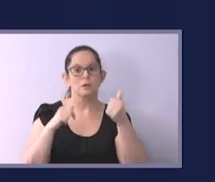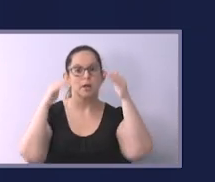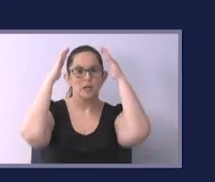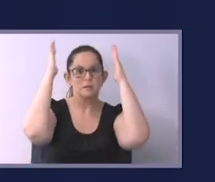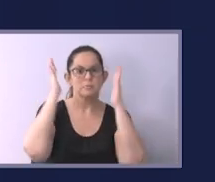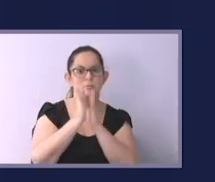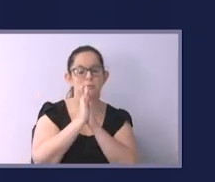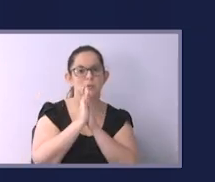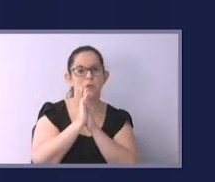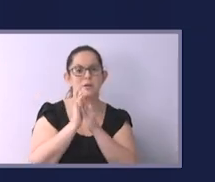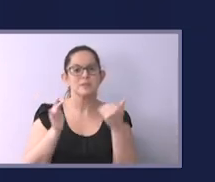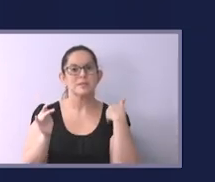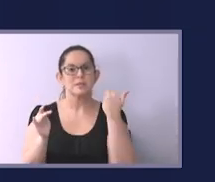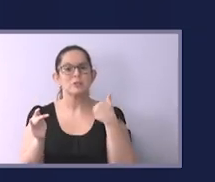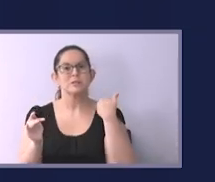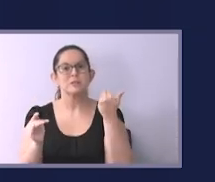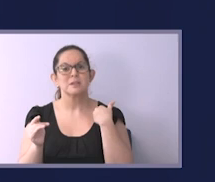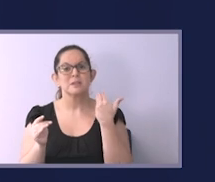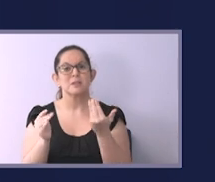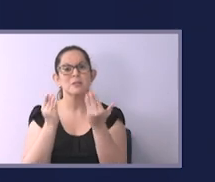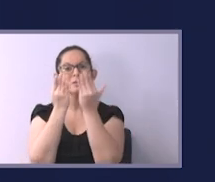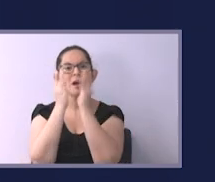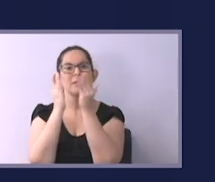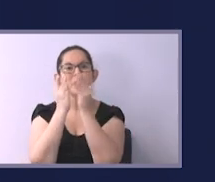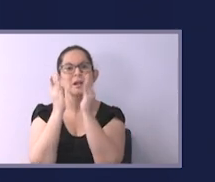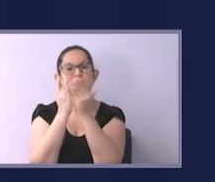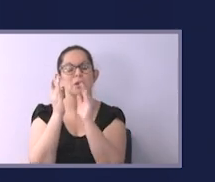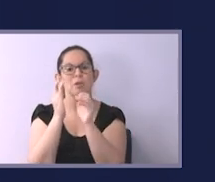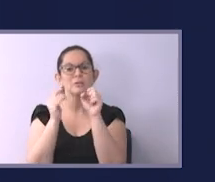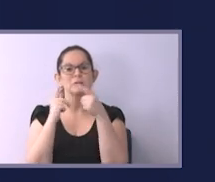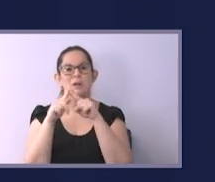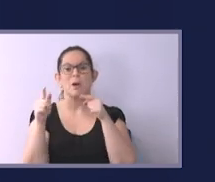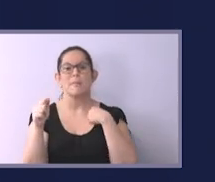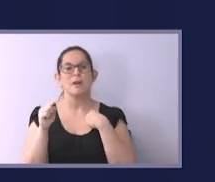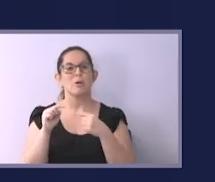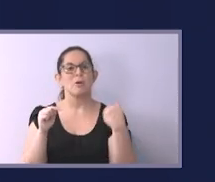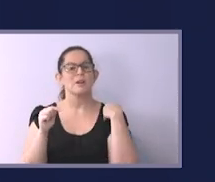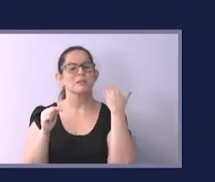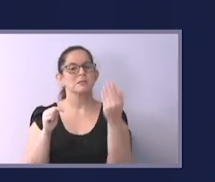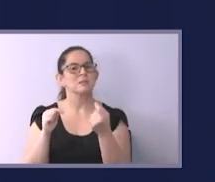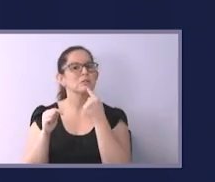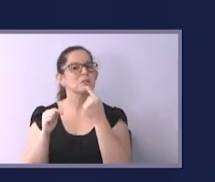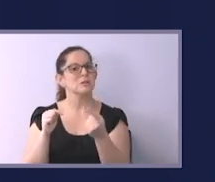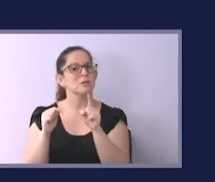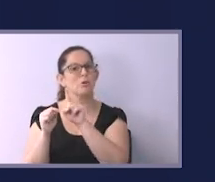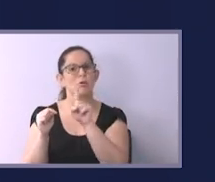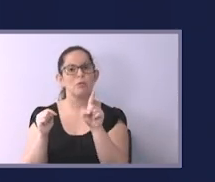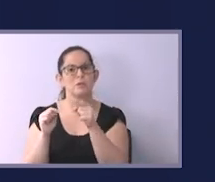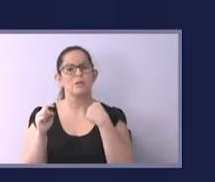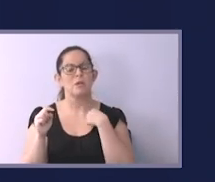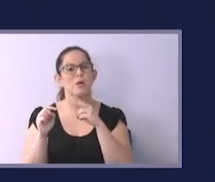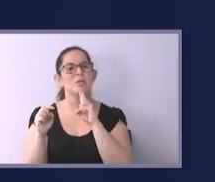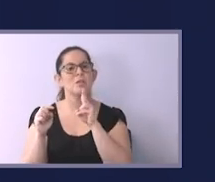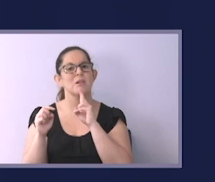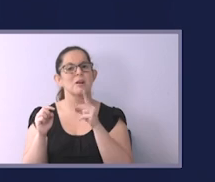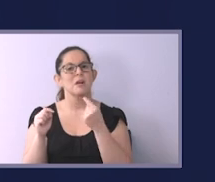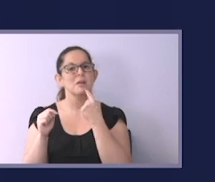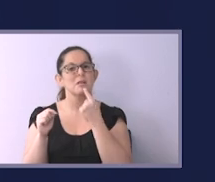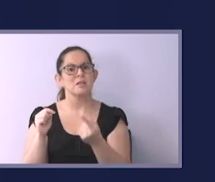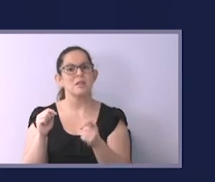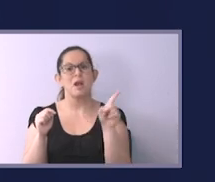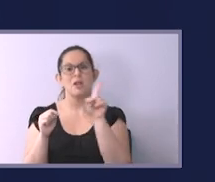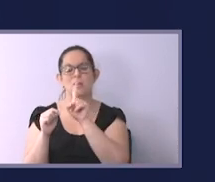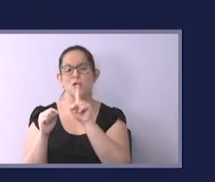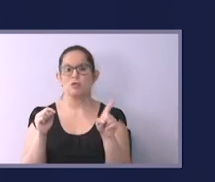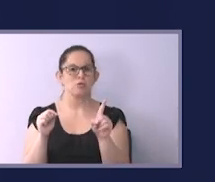vírgenes diciendo: Señor, Señor, ábrenos. Mas él respondiendo dijo: de cierto os digo que no